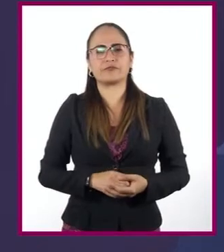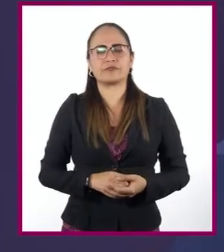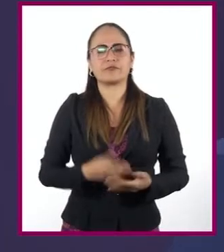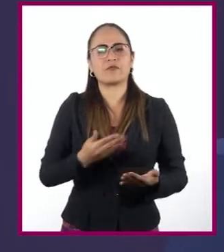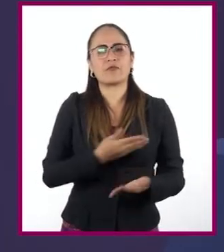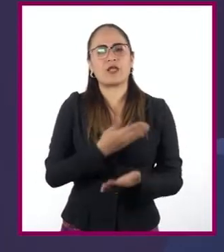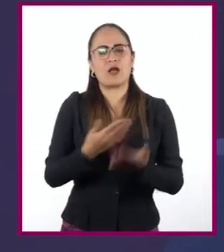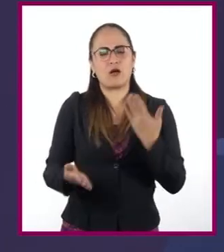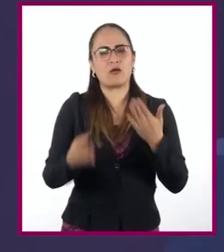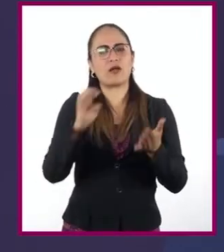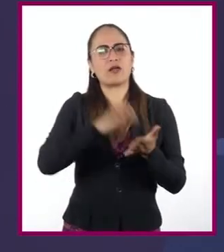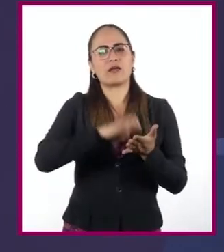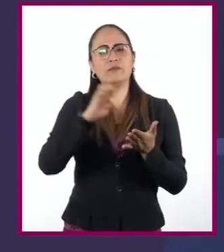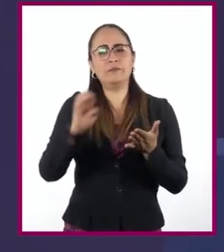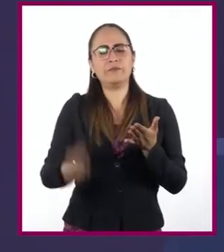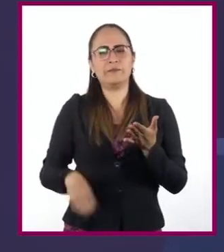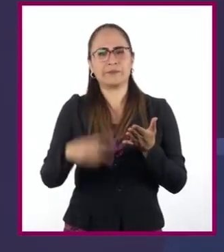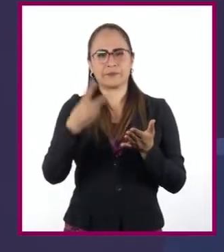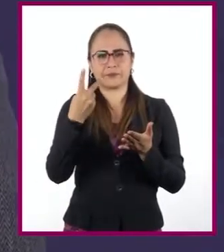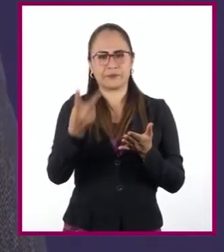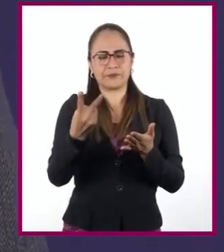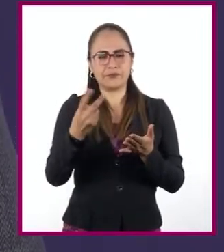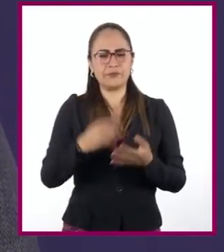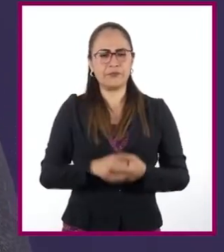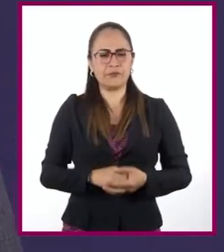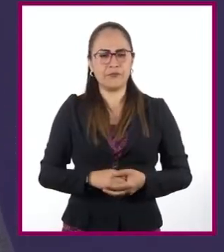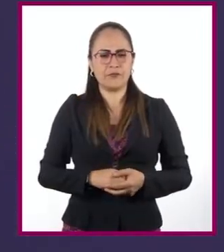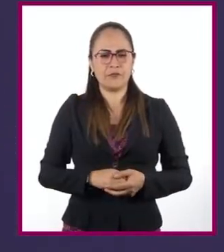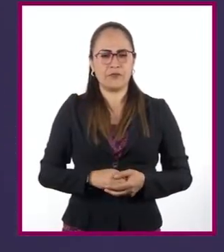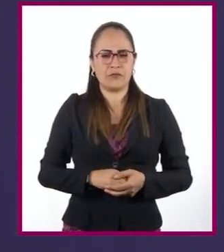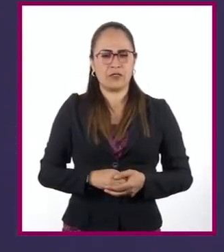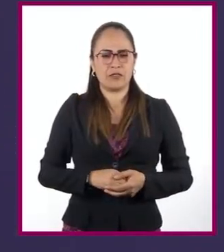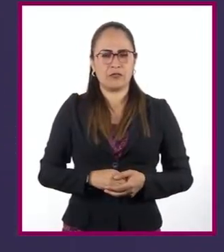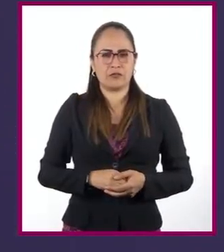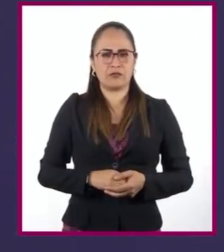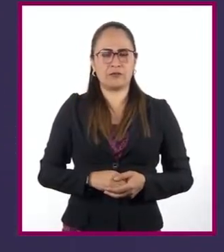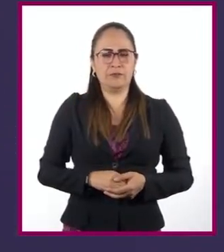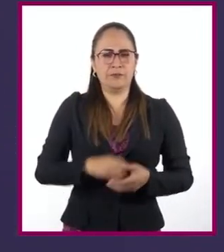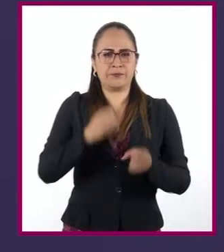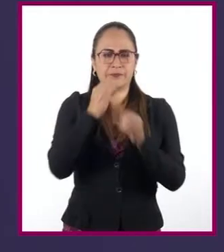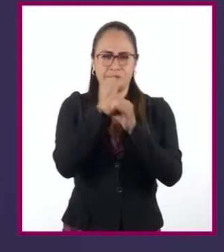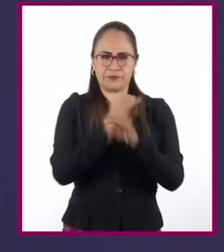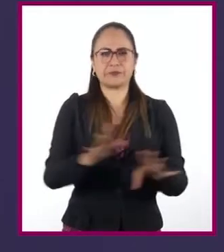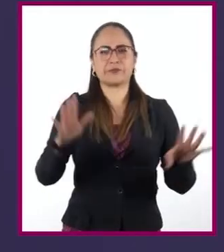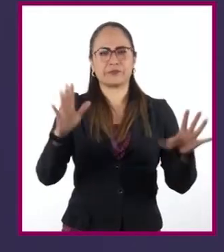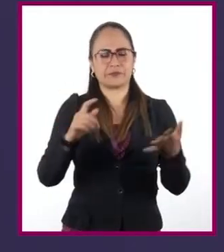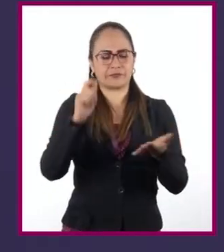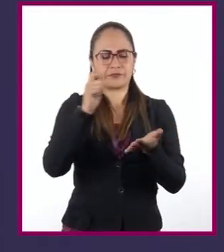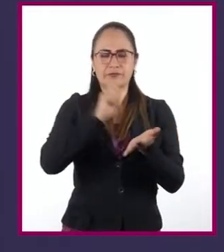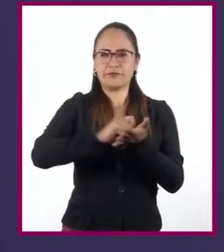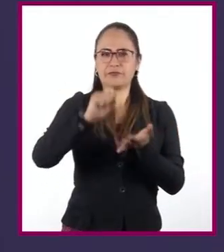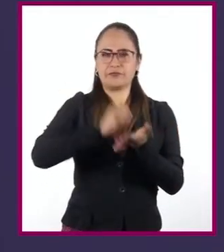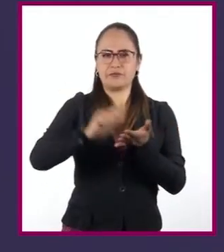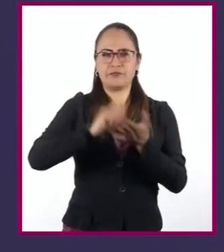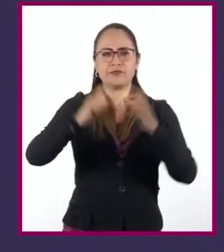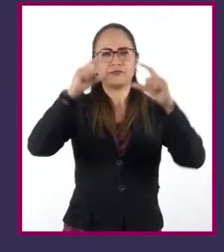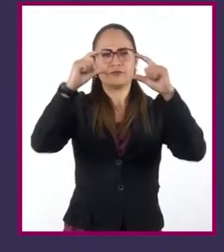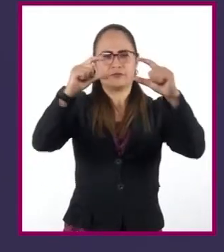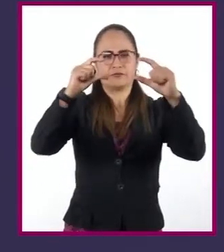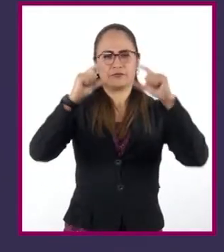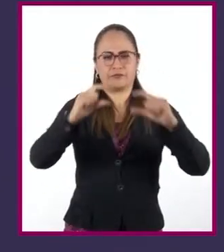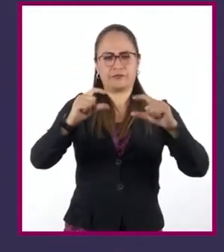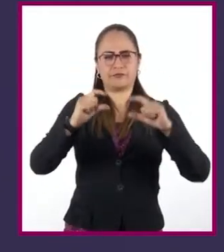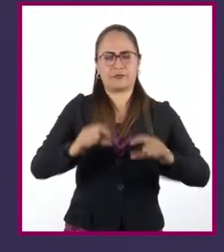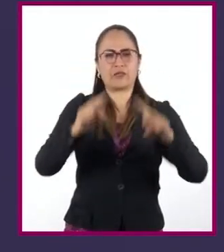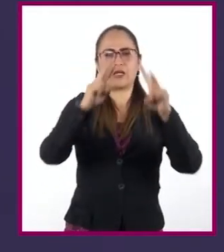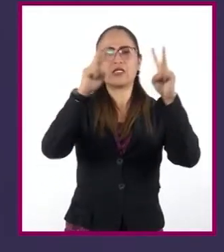al segundo ejemplo de informe de resultados. Este informe es un texto escrito en párrafos que comienza con